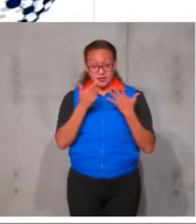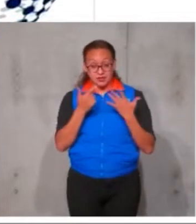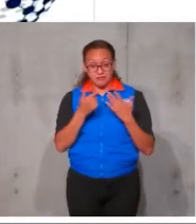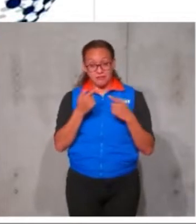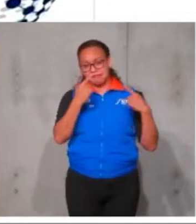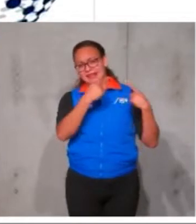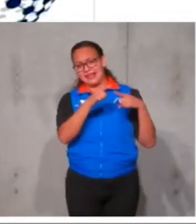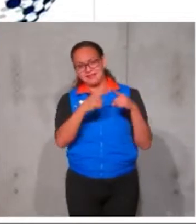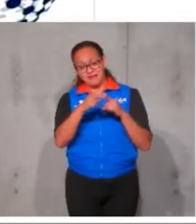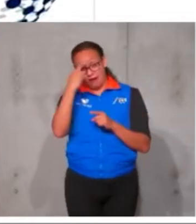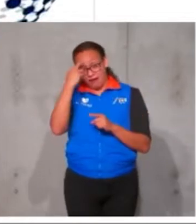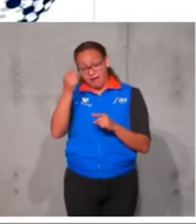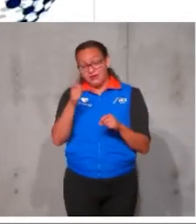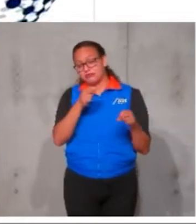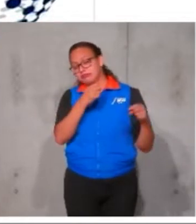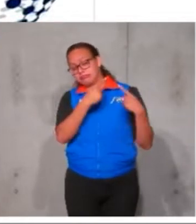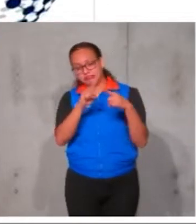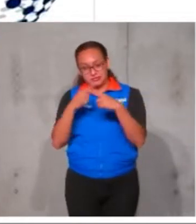varias